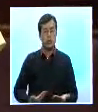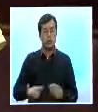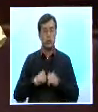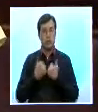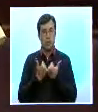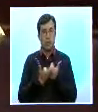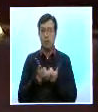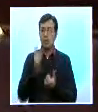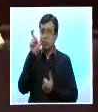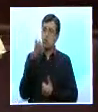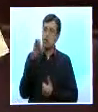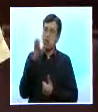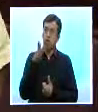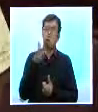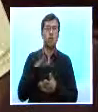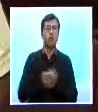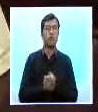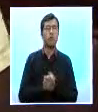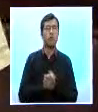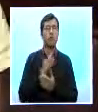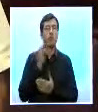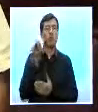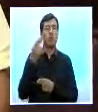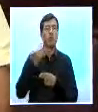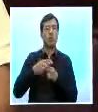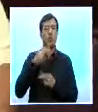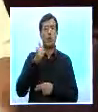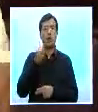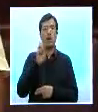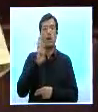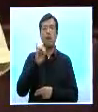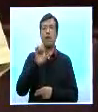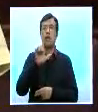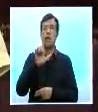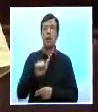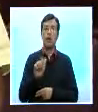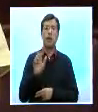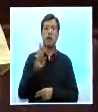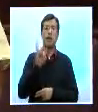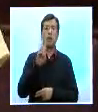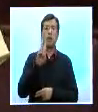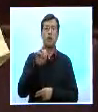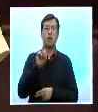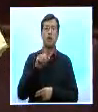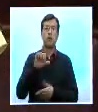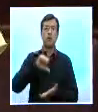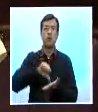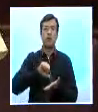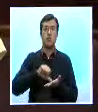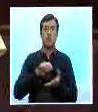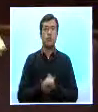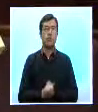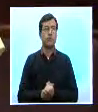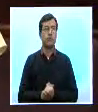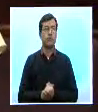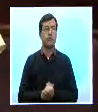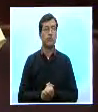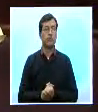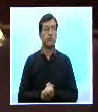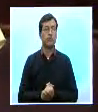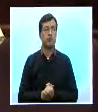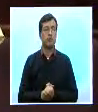asamblea doña y gabriela rivadeneira en la ciudad de balzar donde se empapó de la realidad